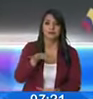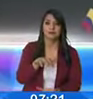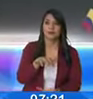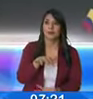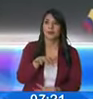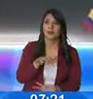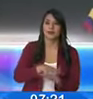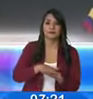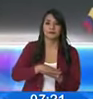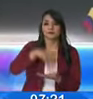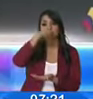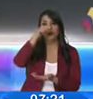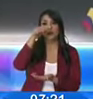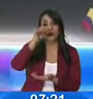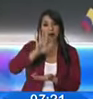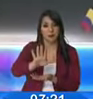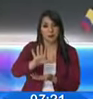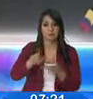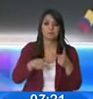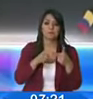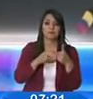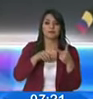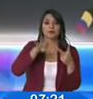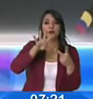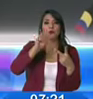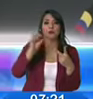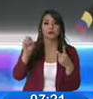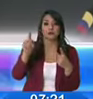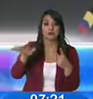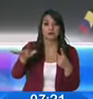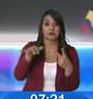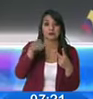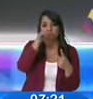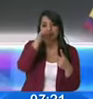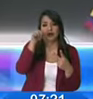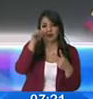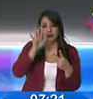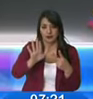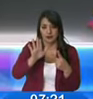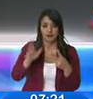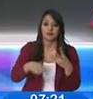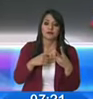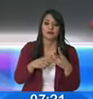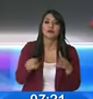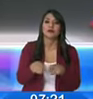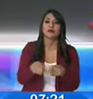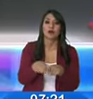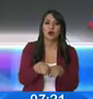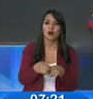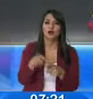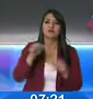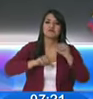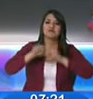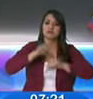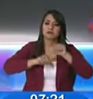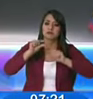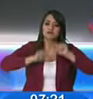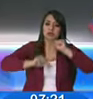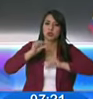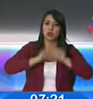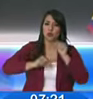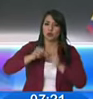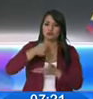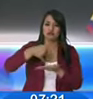de base de coca, más de 400 kilos de clorhidrato de cocaína, al igual que insumos sólidos y